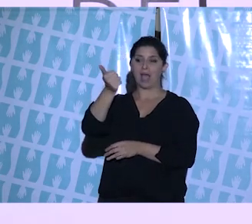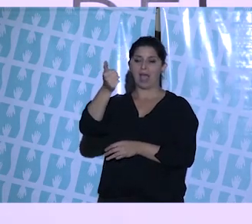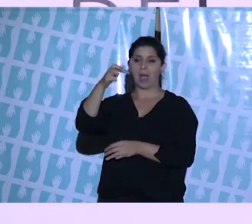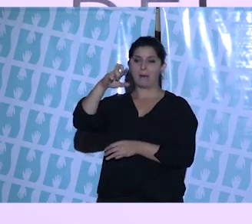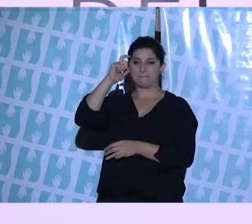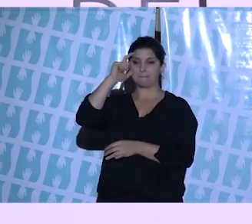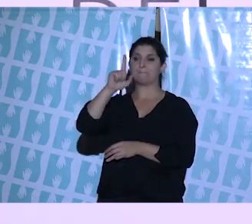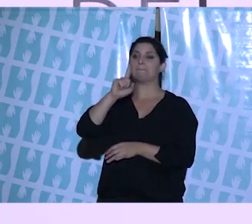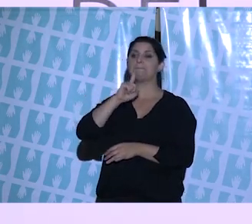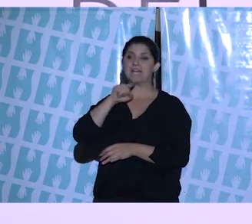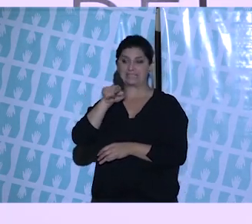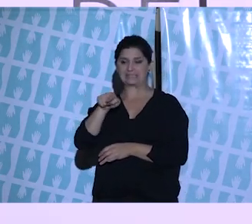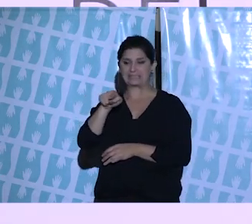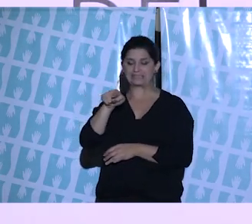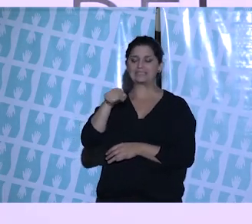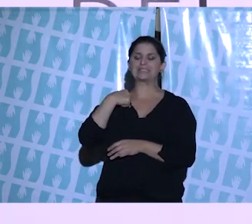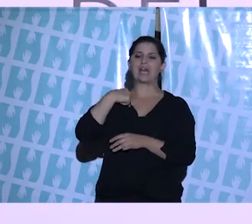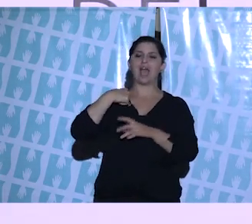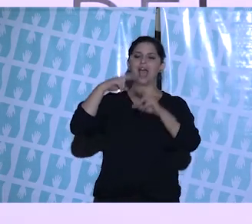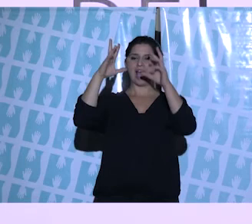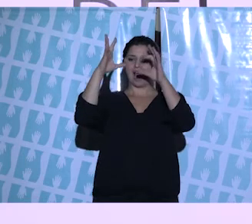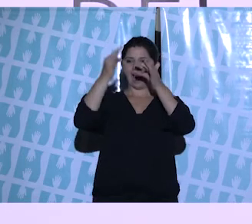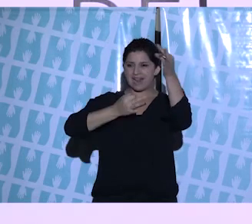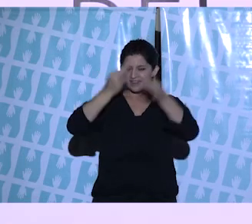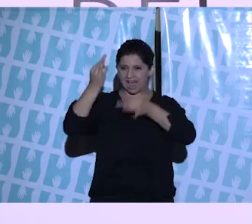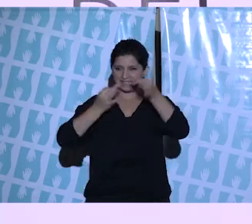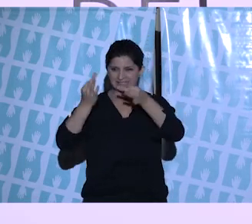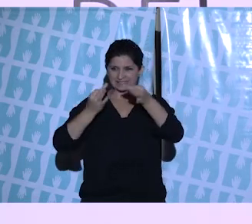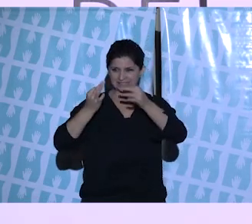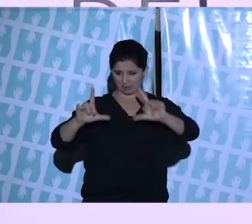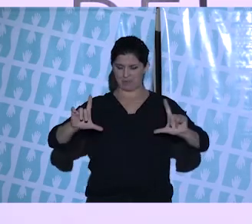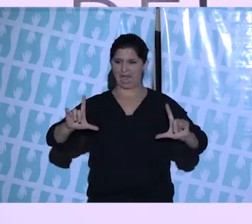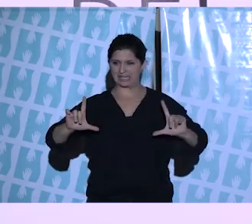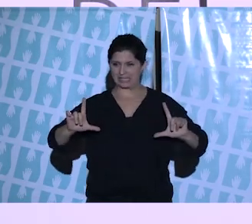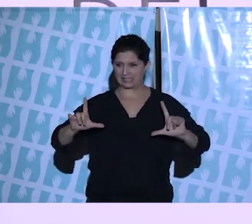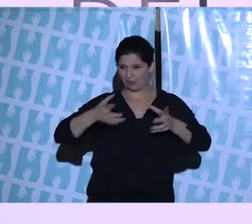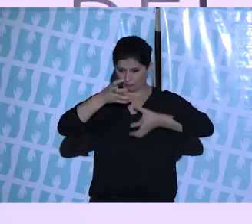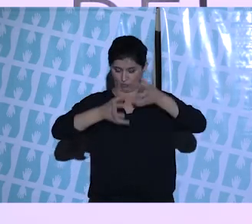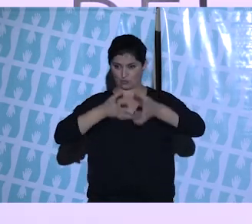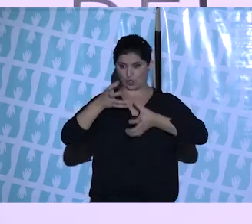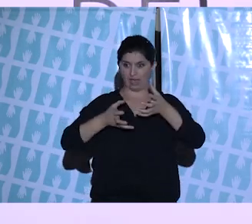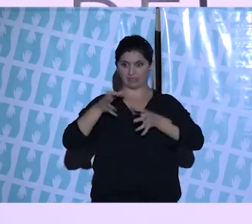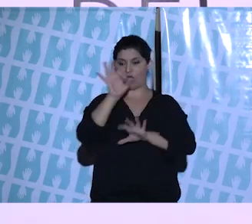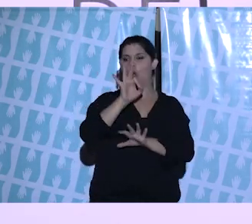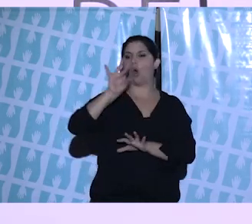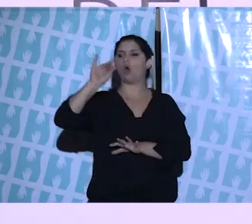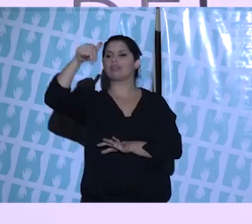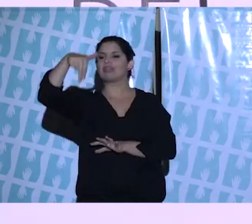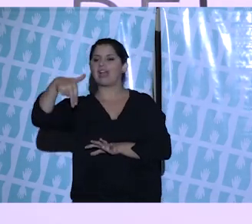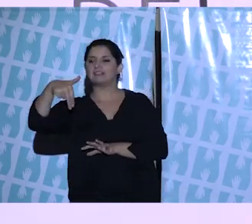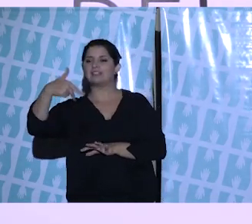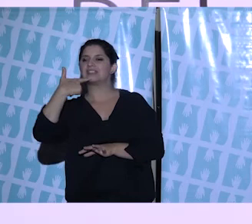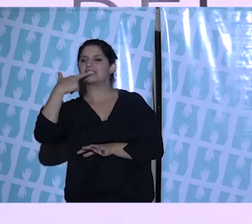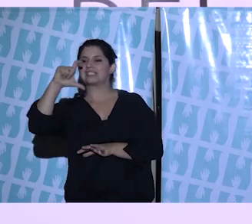que es un estudio de imágenes funcionales o metabólicas, o le hago un DAT-scan, que es otro tipo